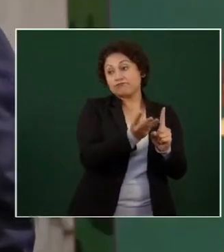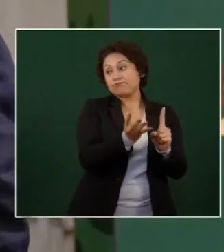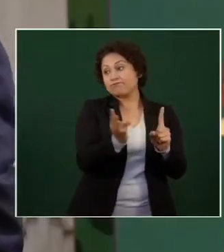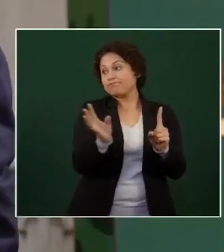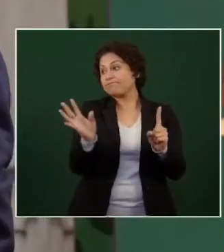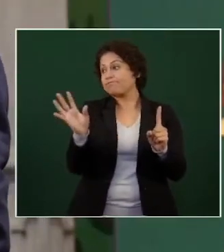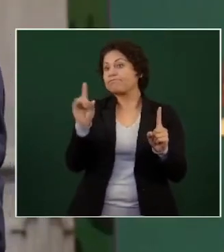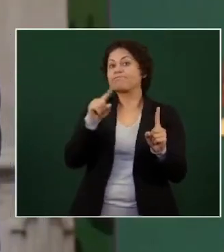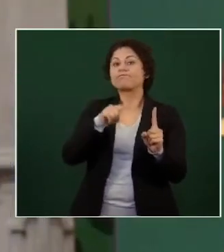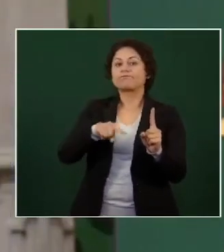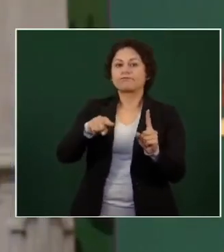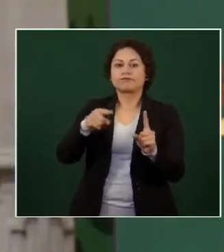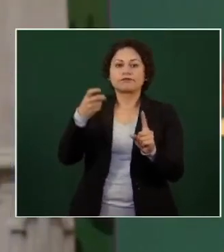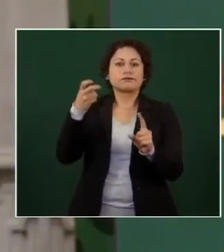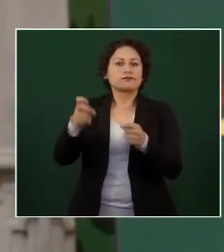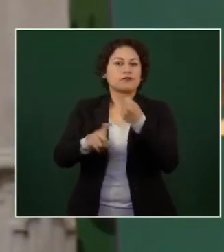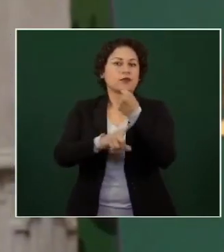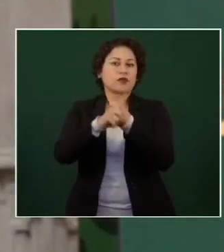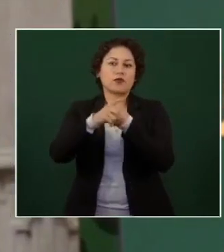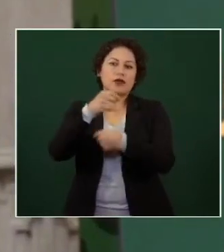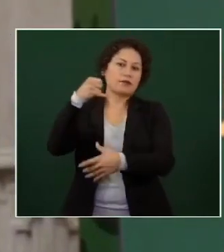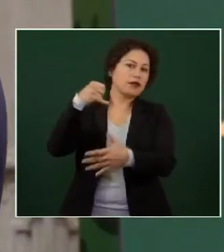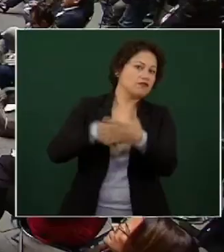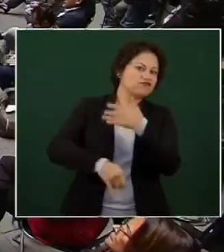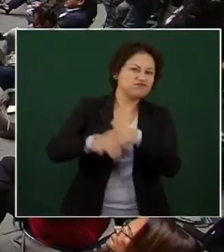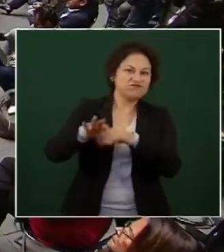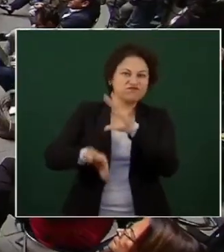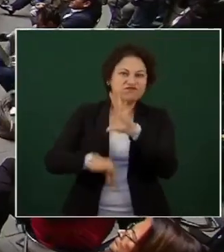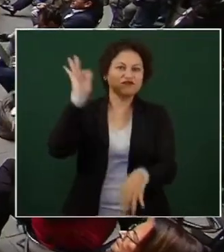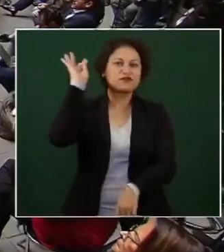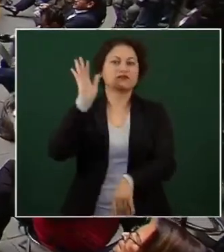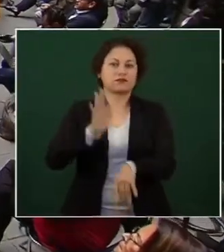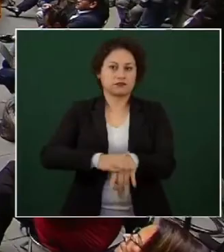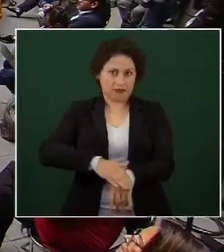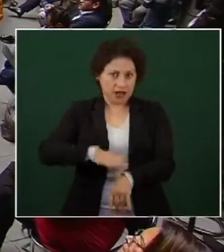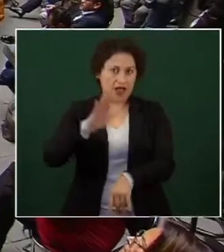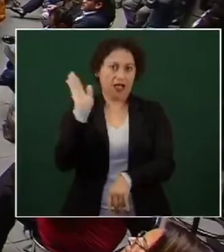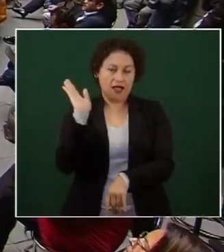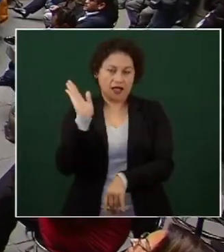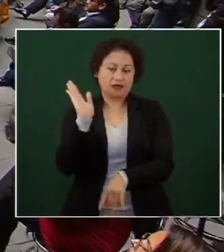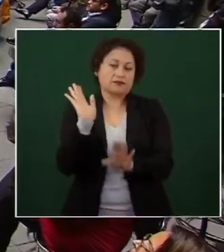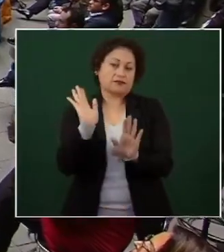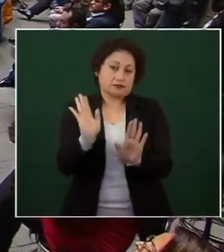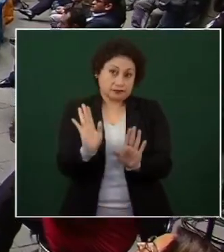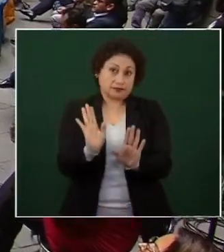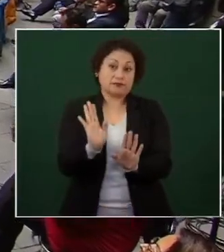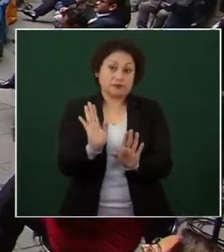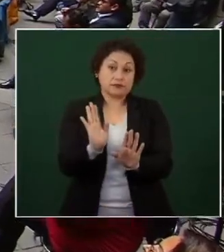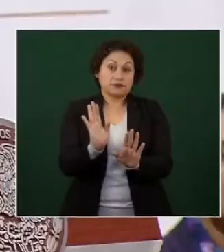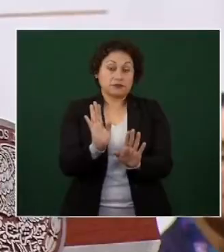mayor, que también va a salir